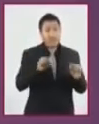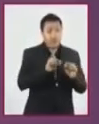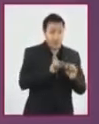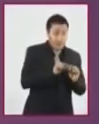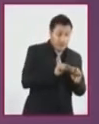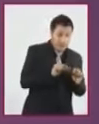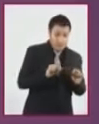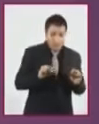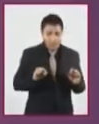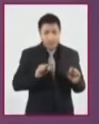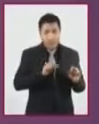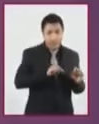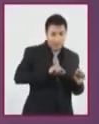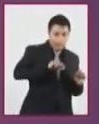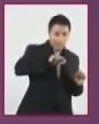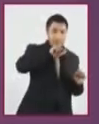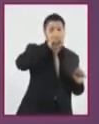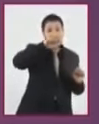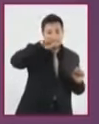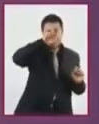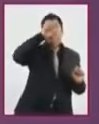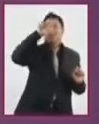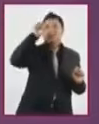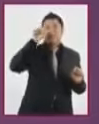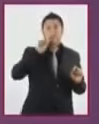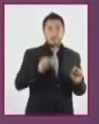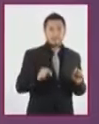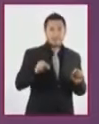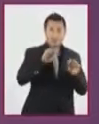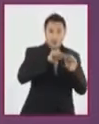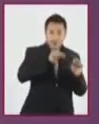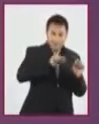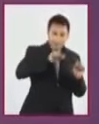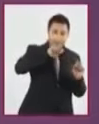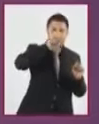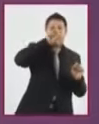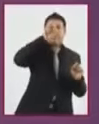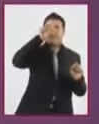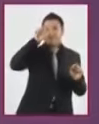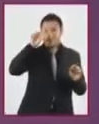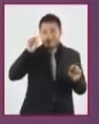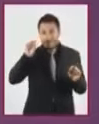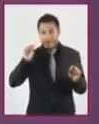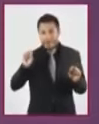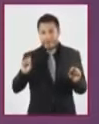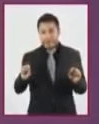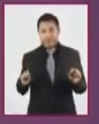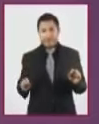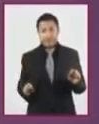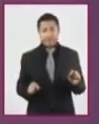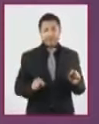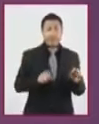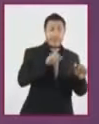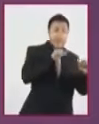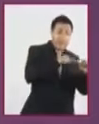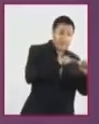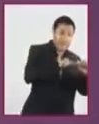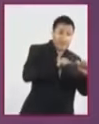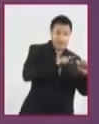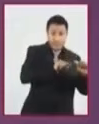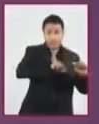trazaremos una línea punteada durante todo el recorrido de la grúa. La línea debe de ir del punto A al punto